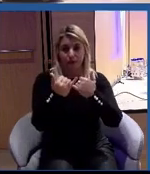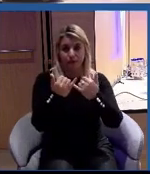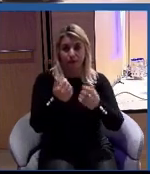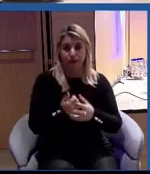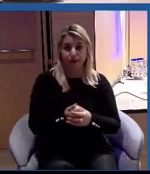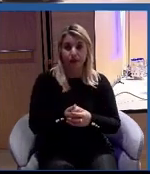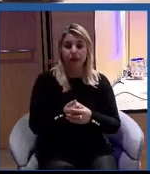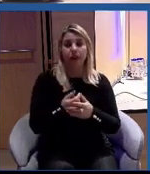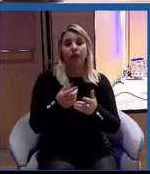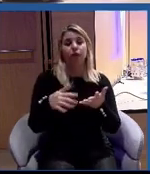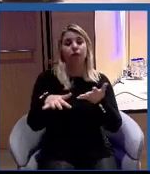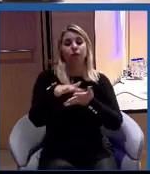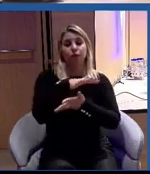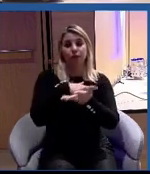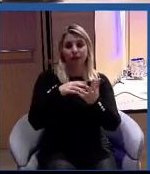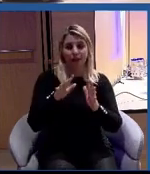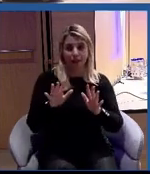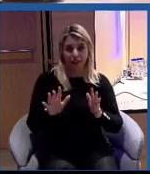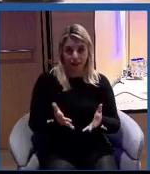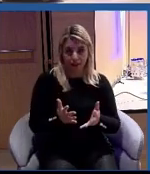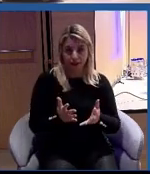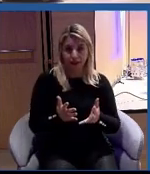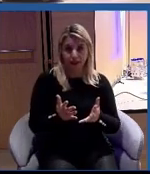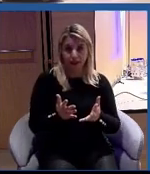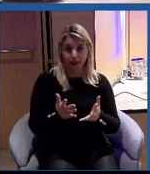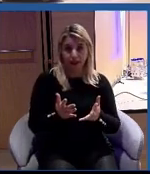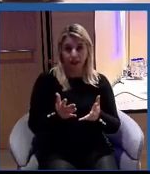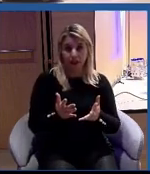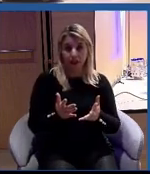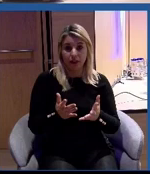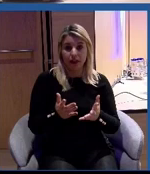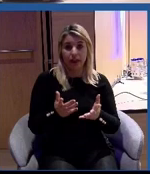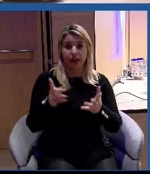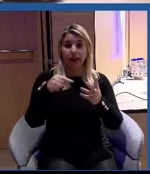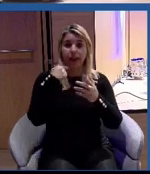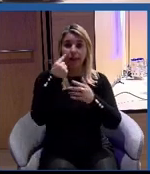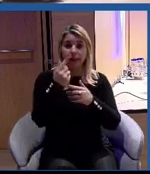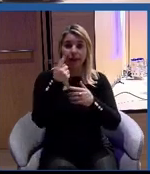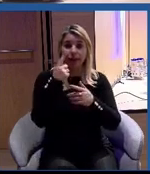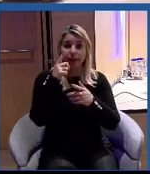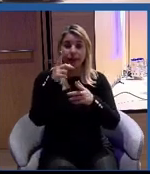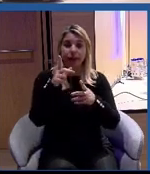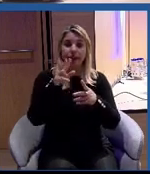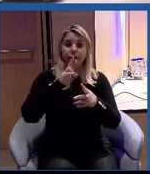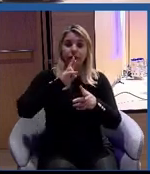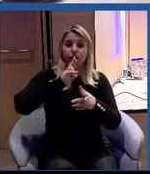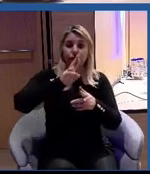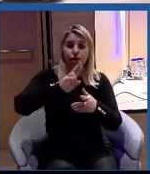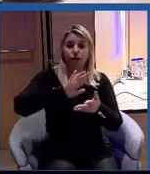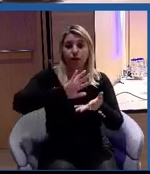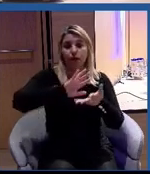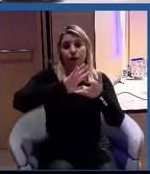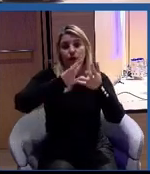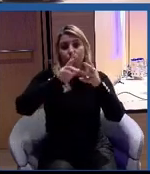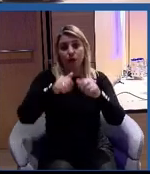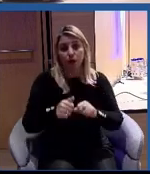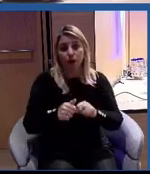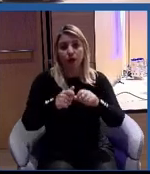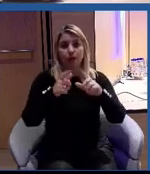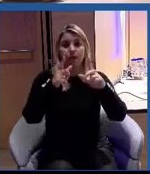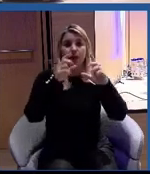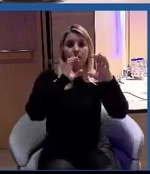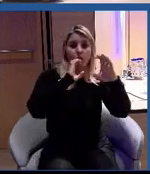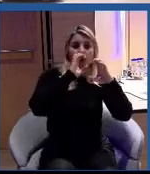y nos pasó esto O sea nos estalló en resultados en formatos en medios